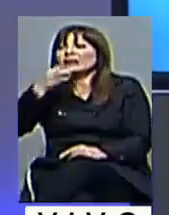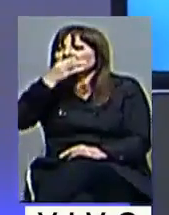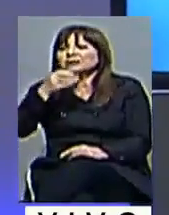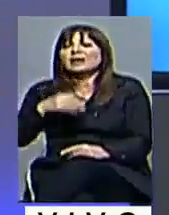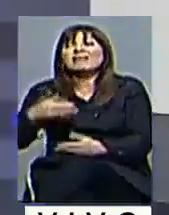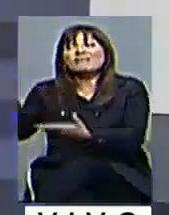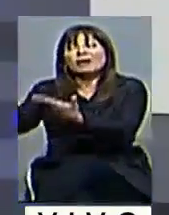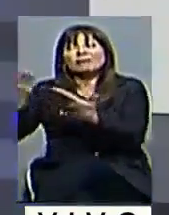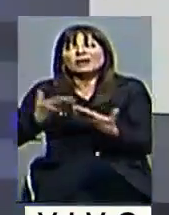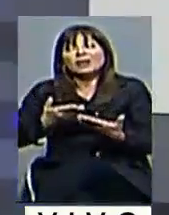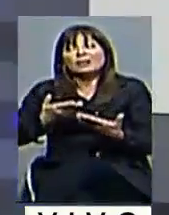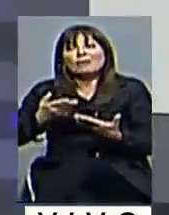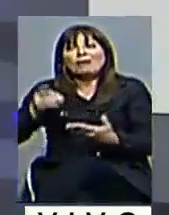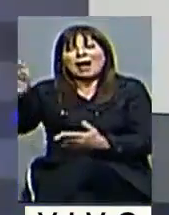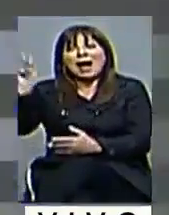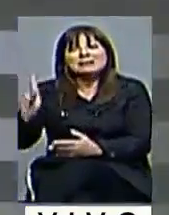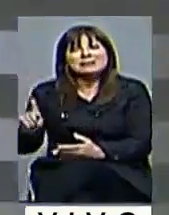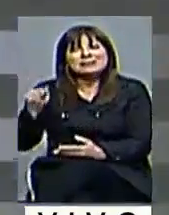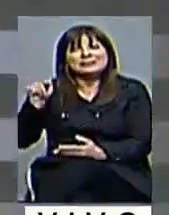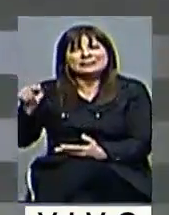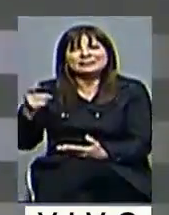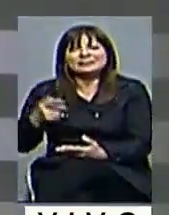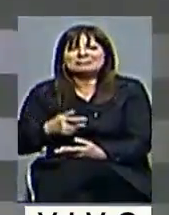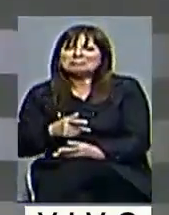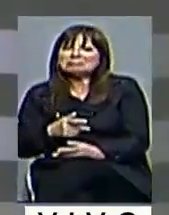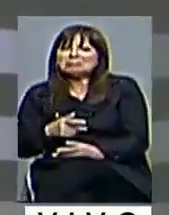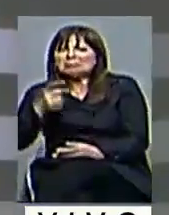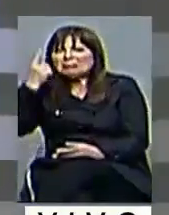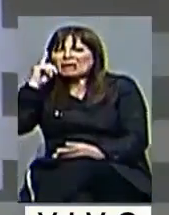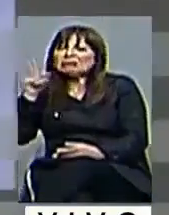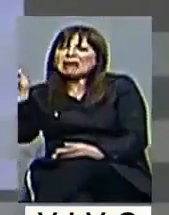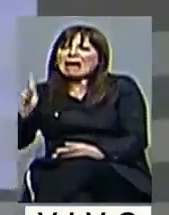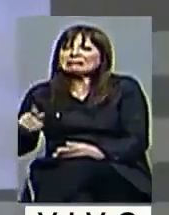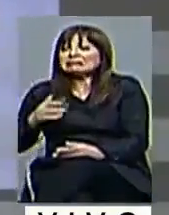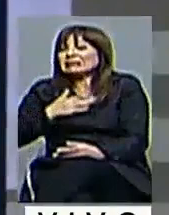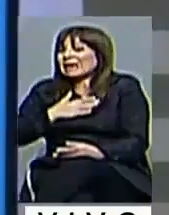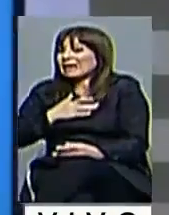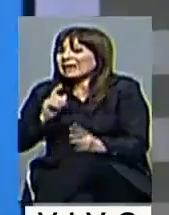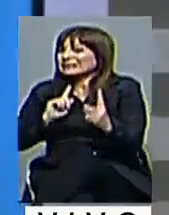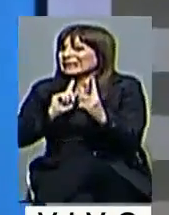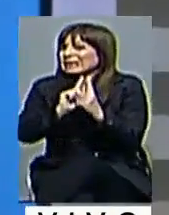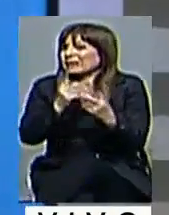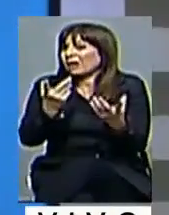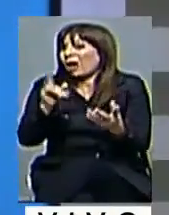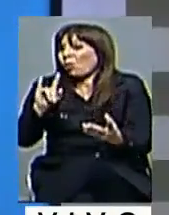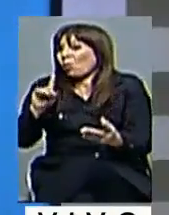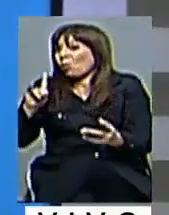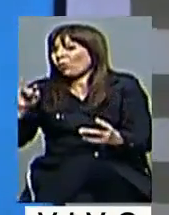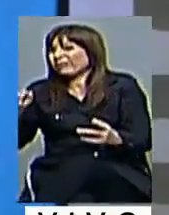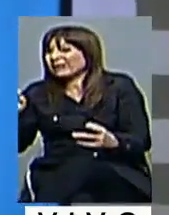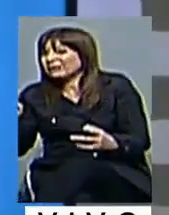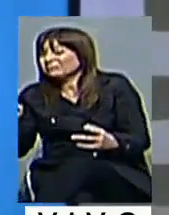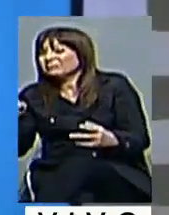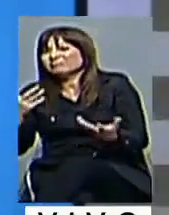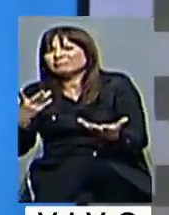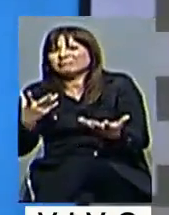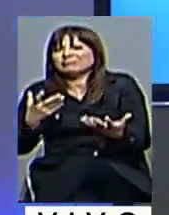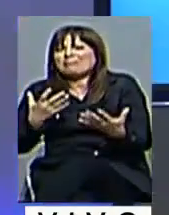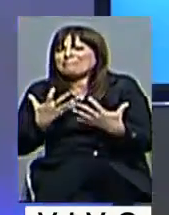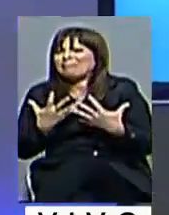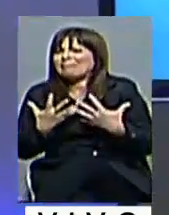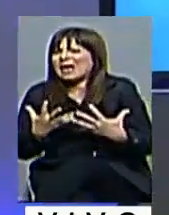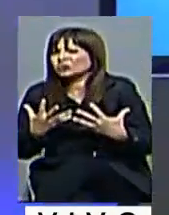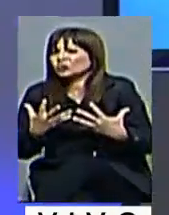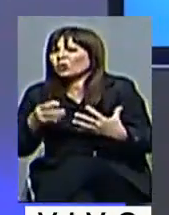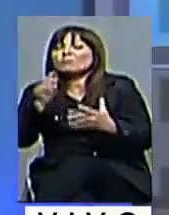fue casi una provocación. Podría ser al revés, José Antonio Kast, si quiere se va a acercar a la UDI, claro. Porque hoy día el peso que tiene José Antonio Kast. José Antonio Kast... 8 puntos. Claro,